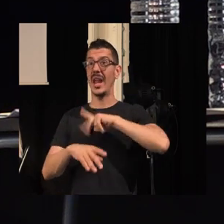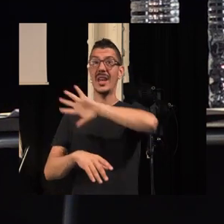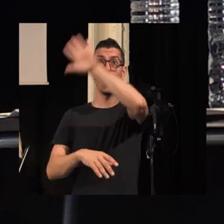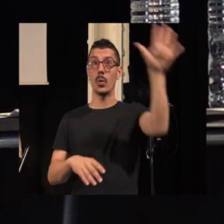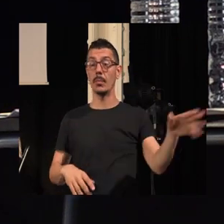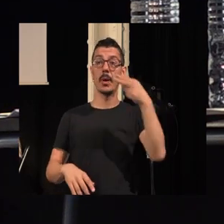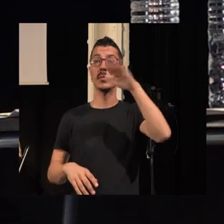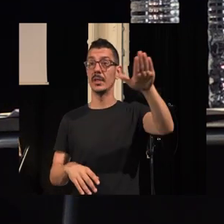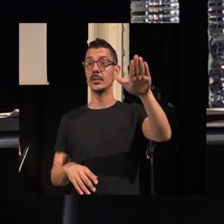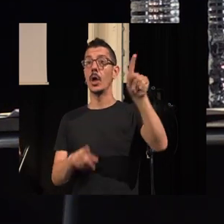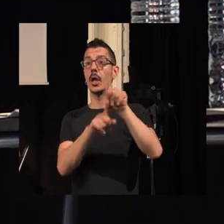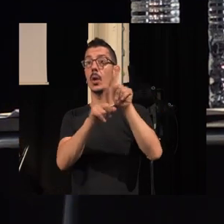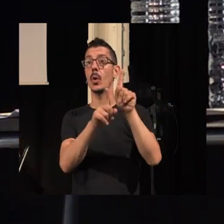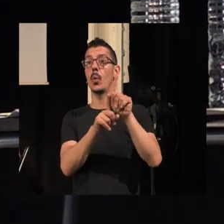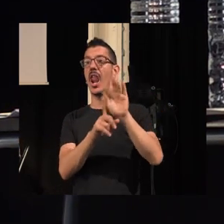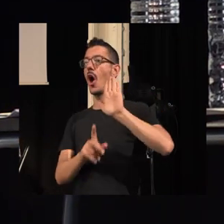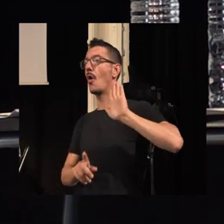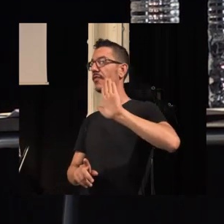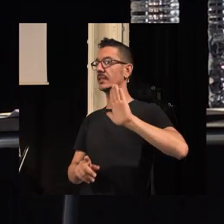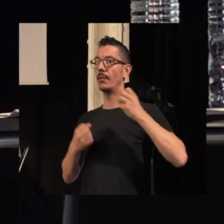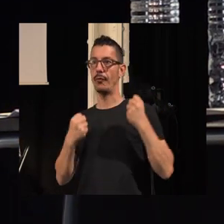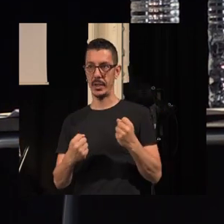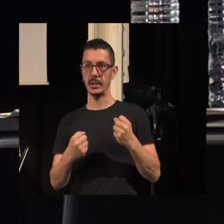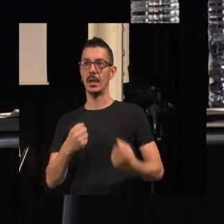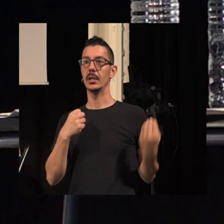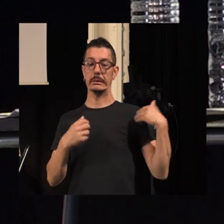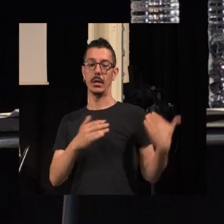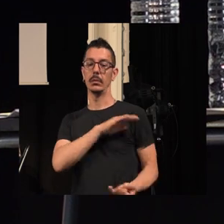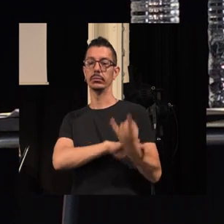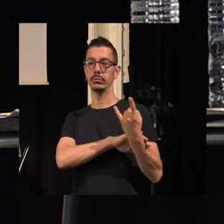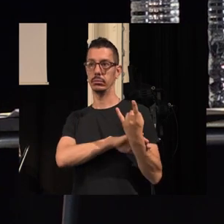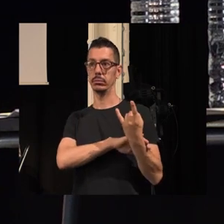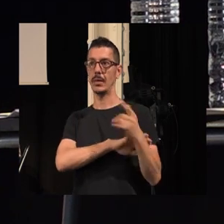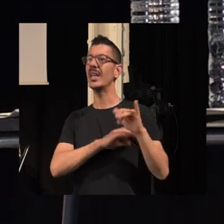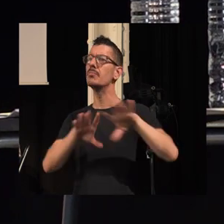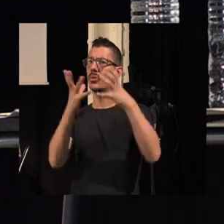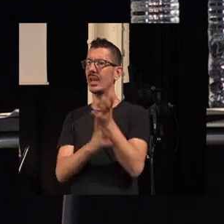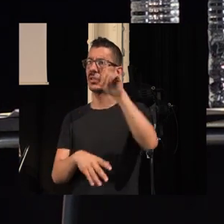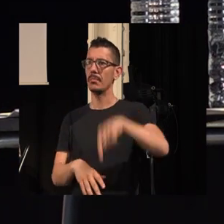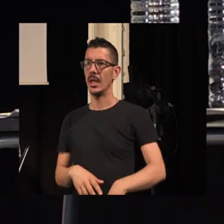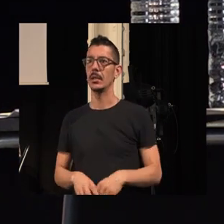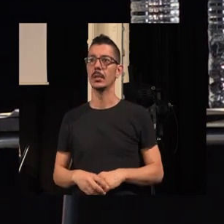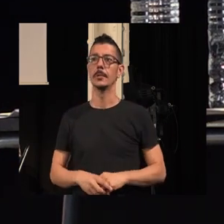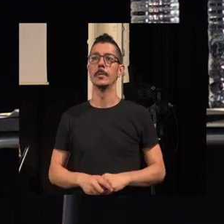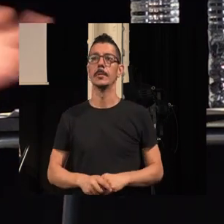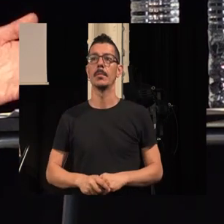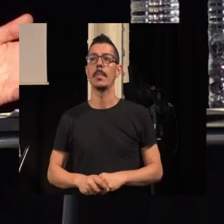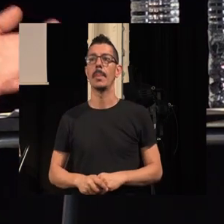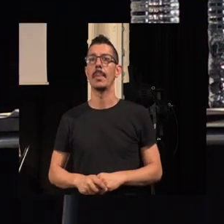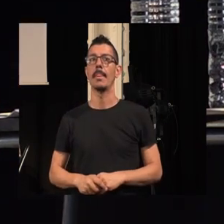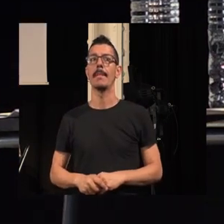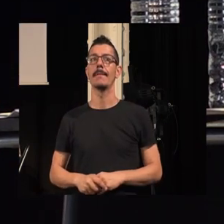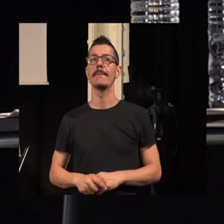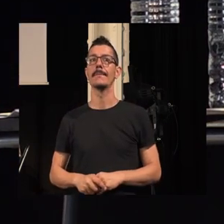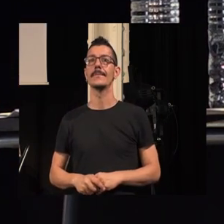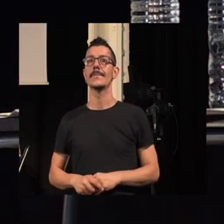curso. Es nuestra realidad ahora, hay que habituarse y agir en concordancia, claro. ¿Del